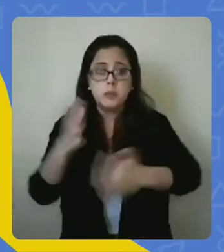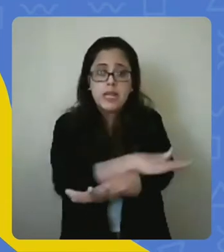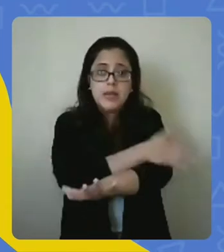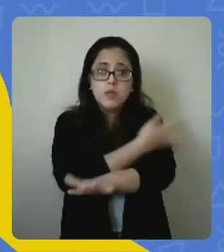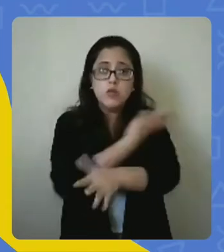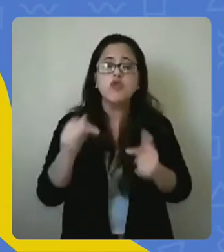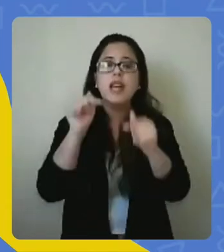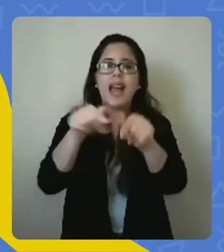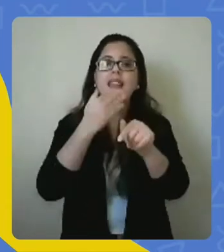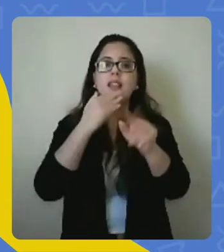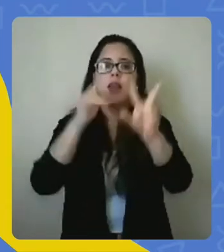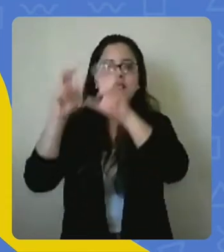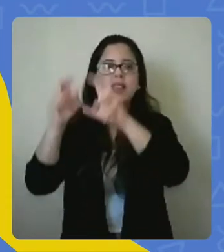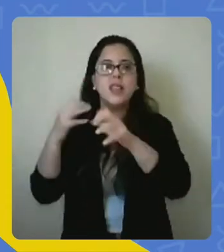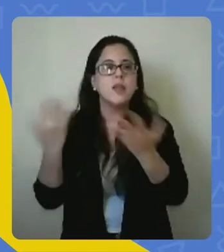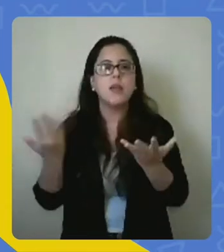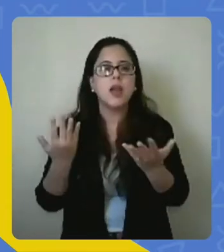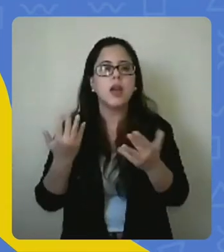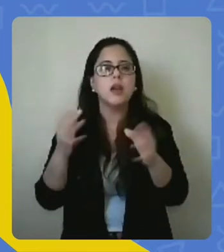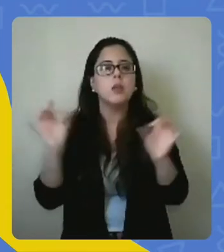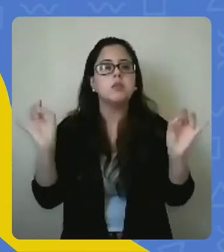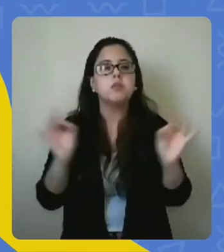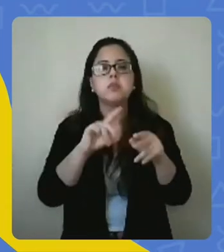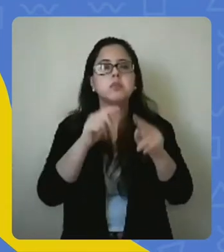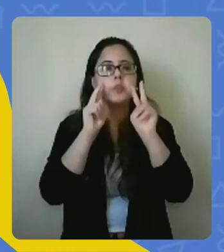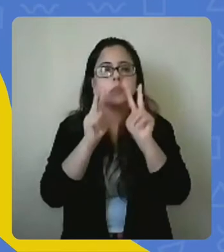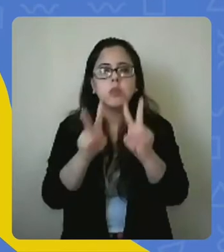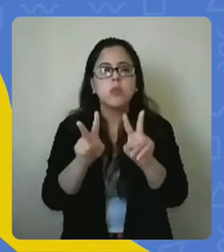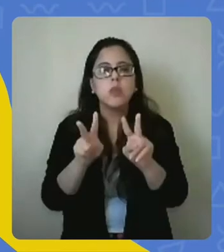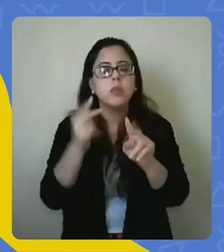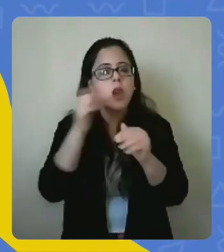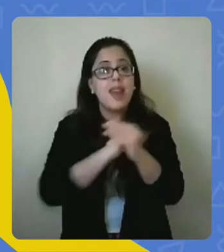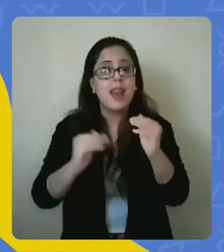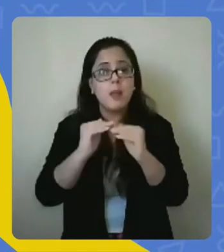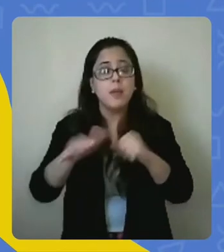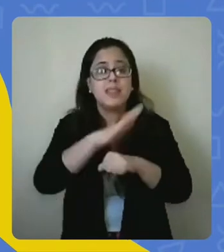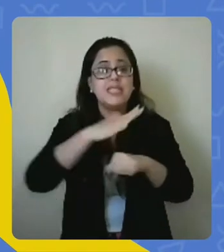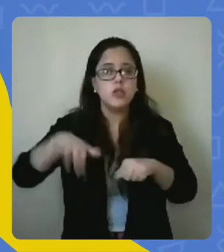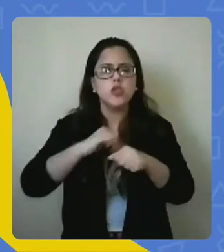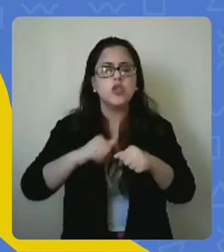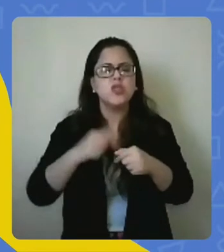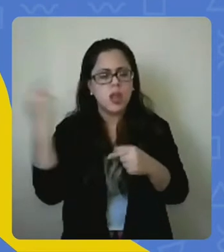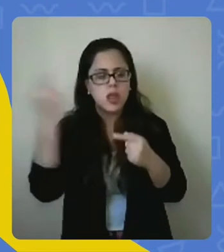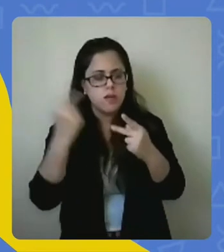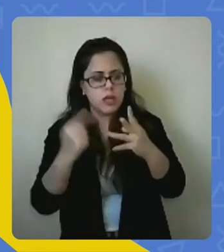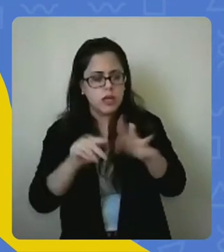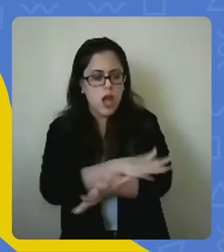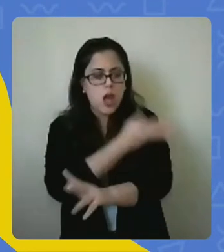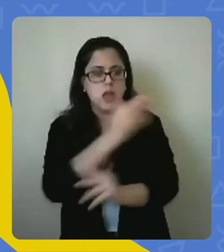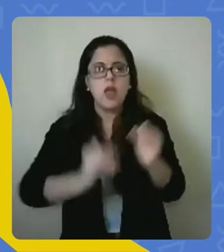aspecto subjetivo en el que la misma situación genera diferentes emociones según las personas.